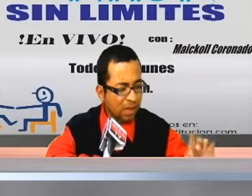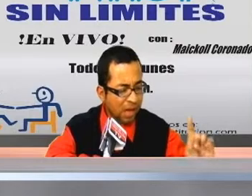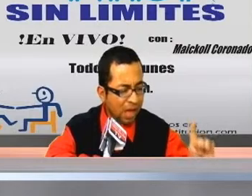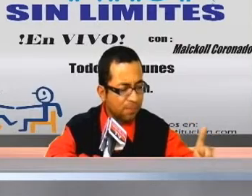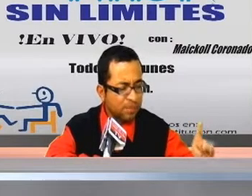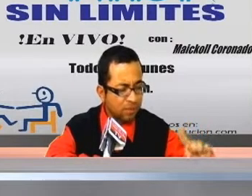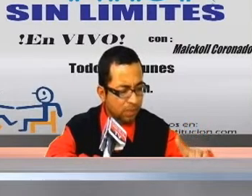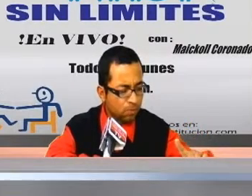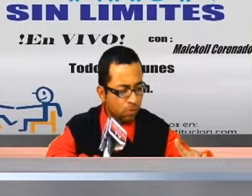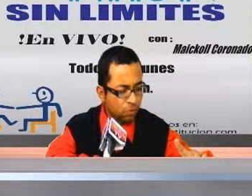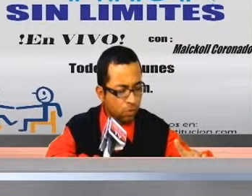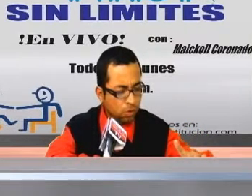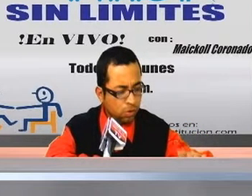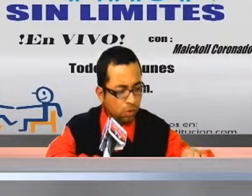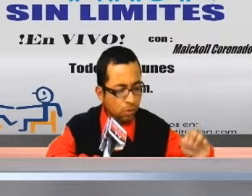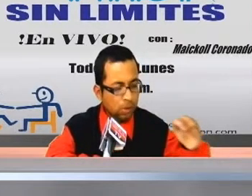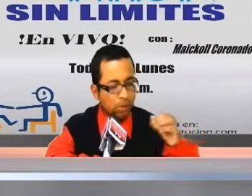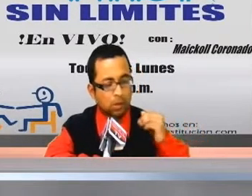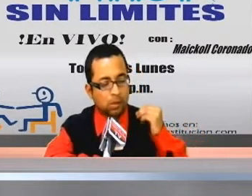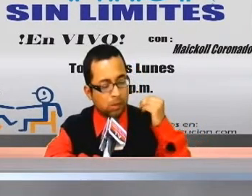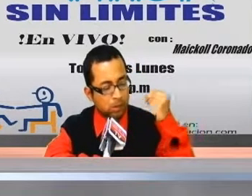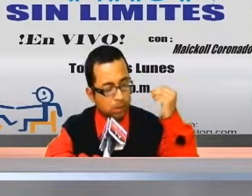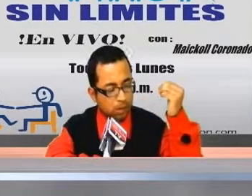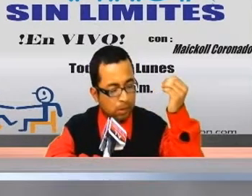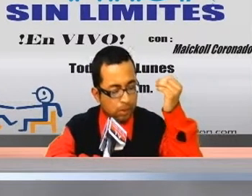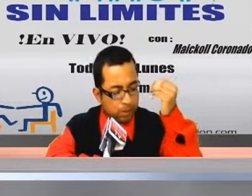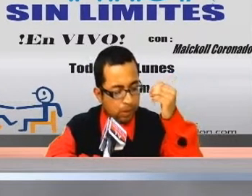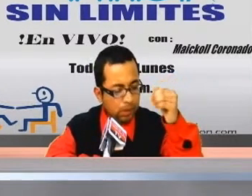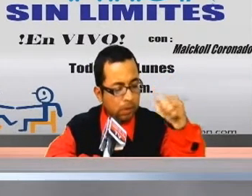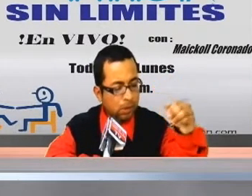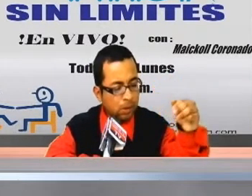trámites administrativos